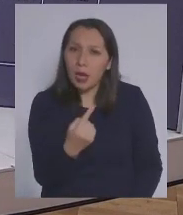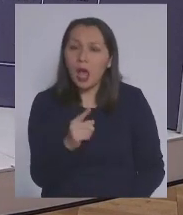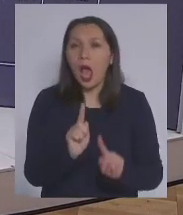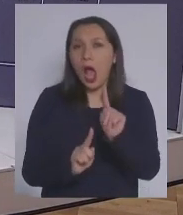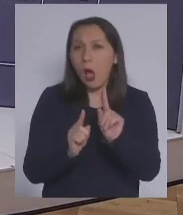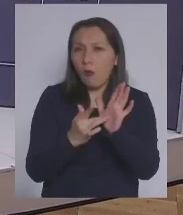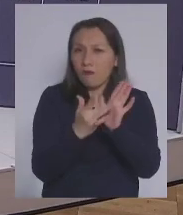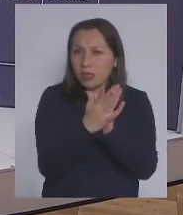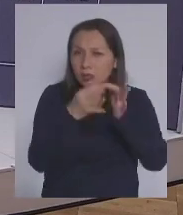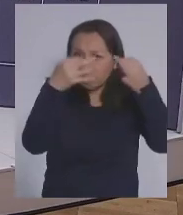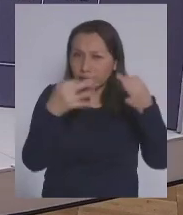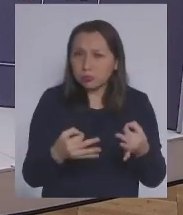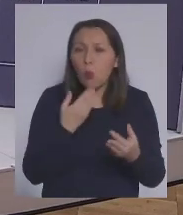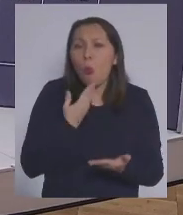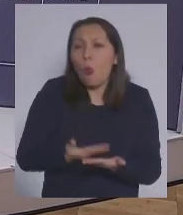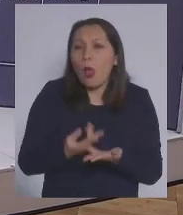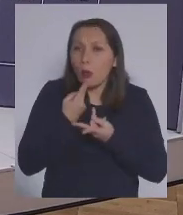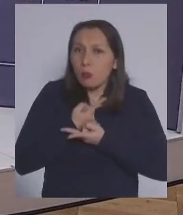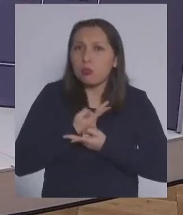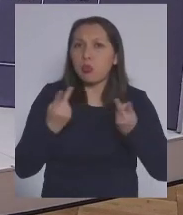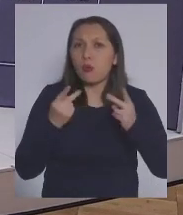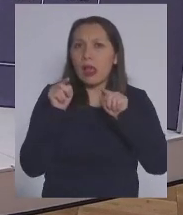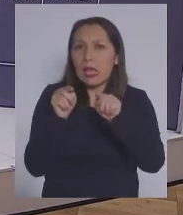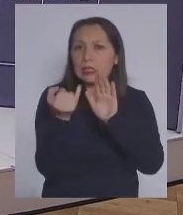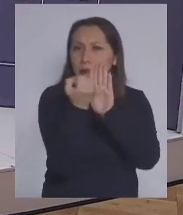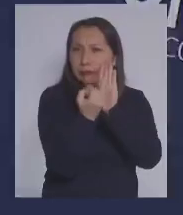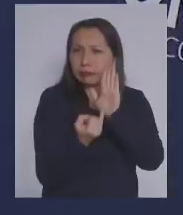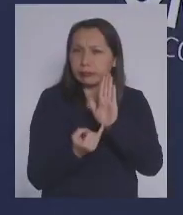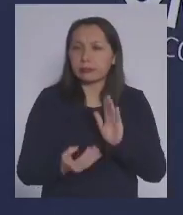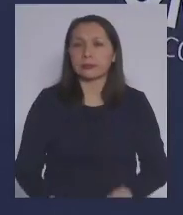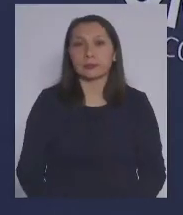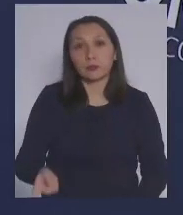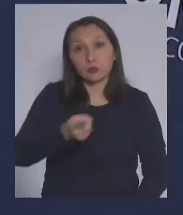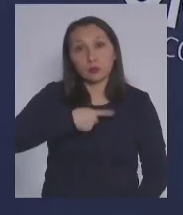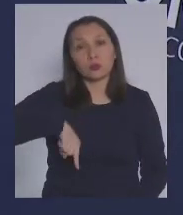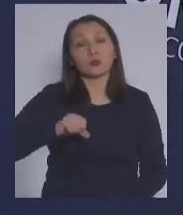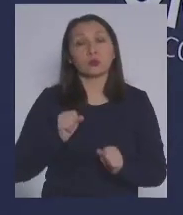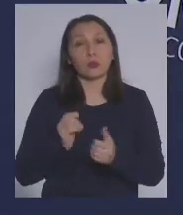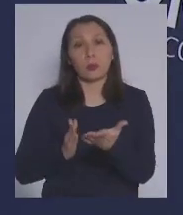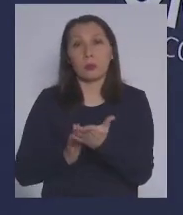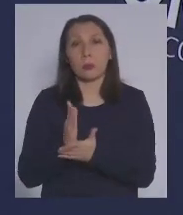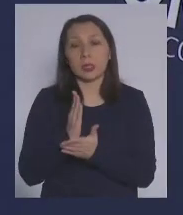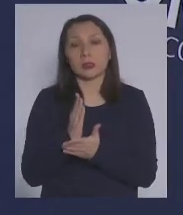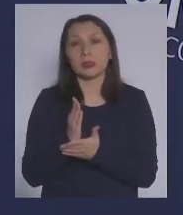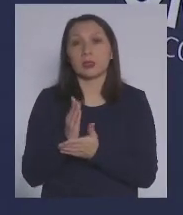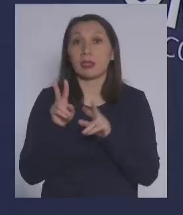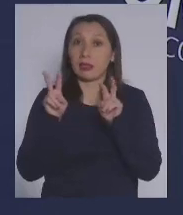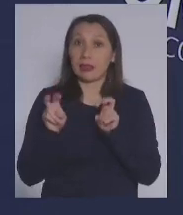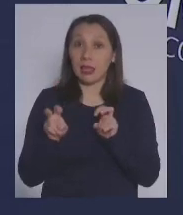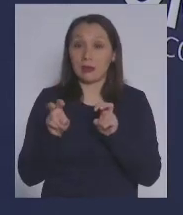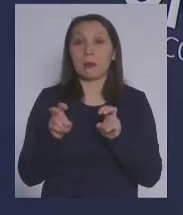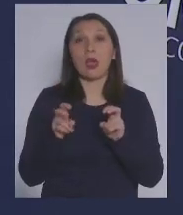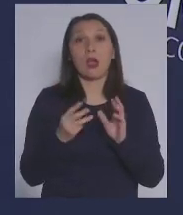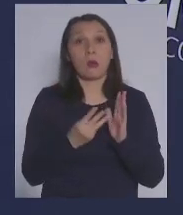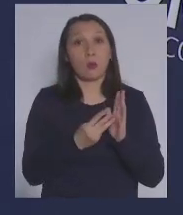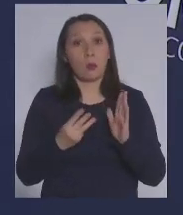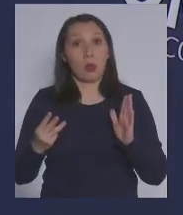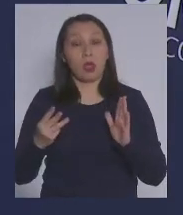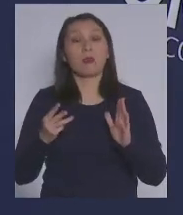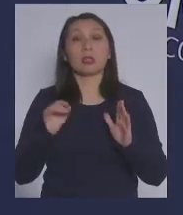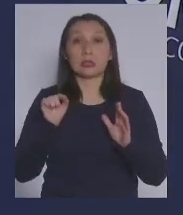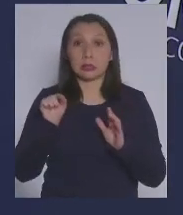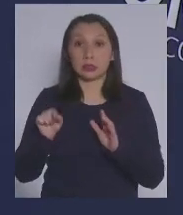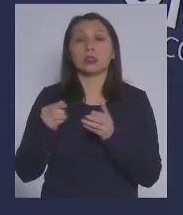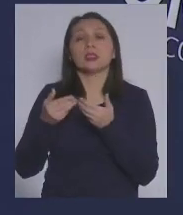alguna fecha concreta de cuándo se publicarían estos indicadores bueno nosotros podemos empezar a nosotros con respecto a la plataforma efectivamente la